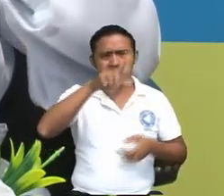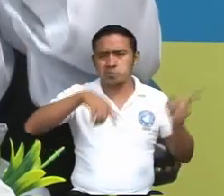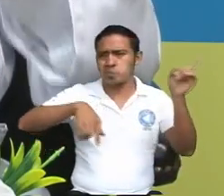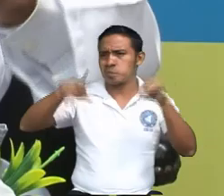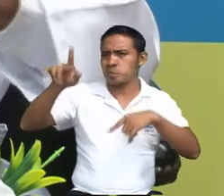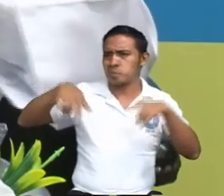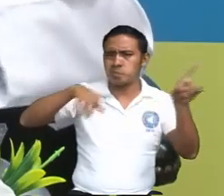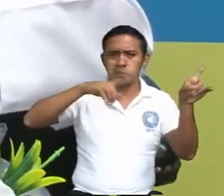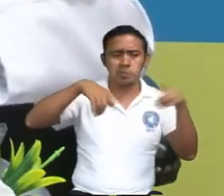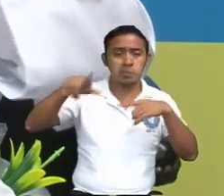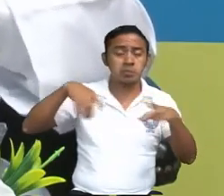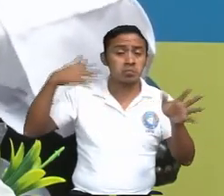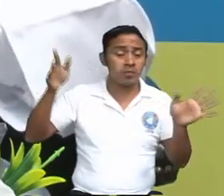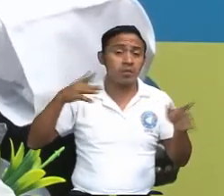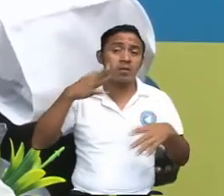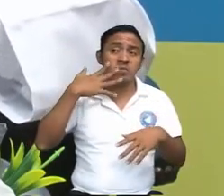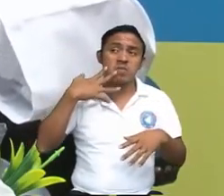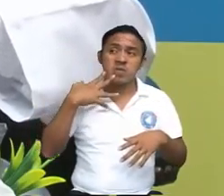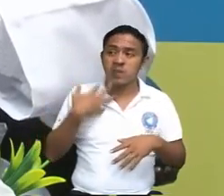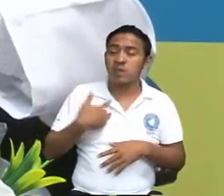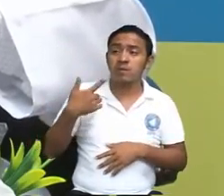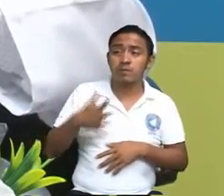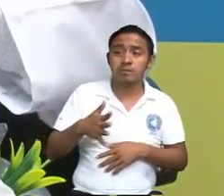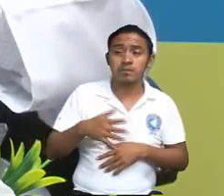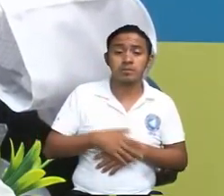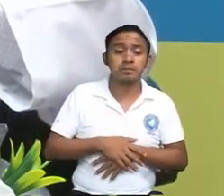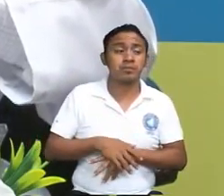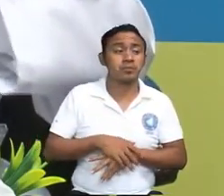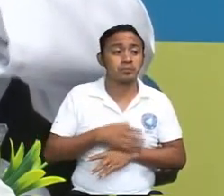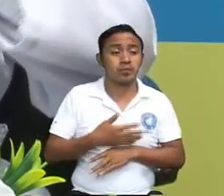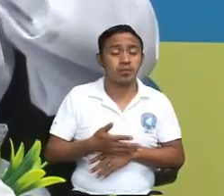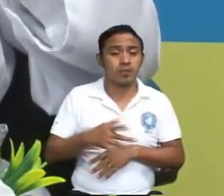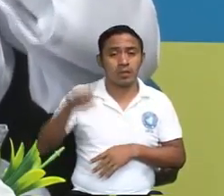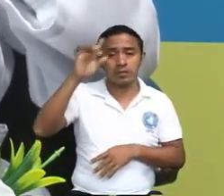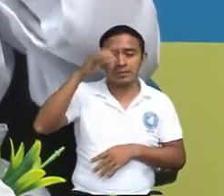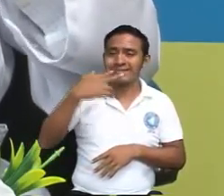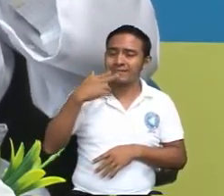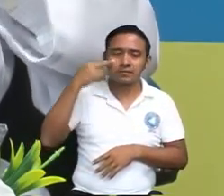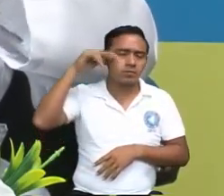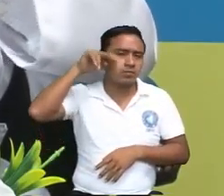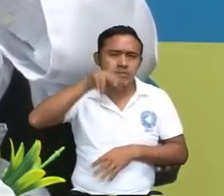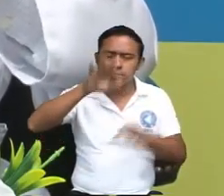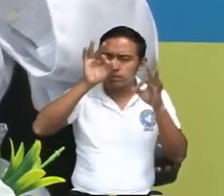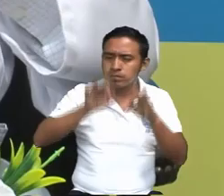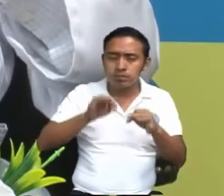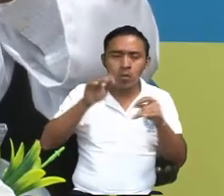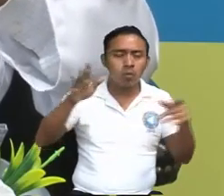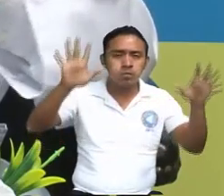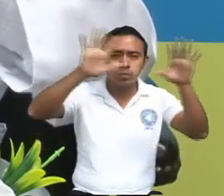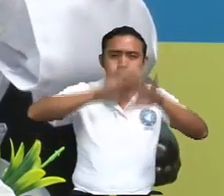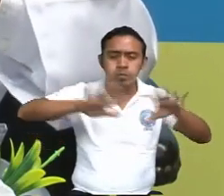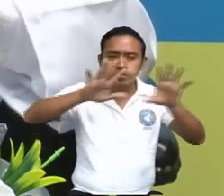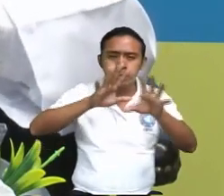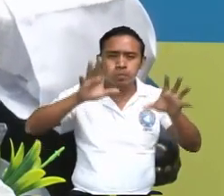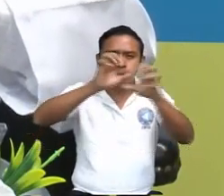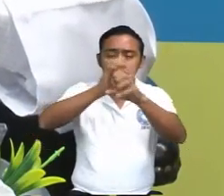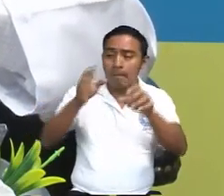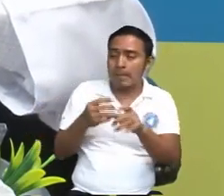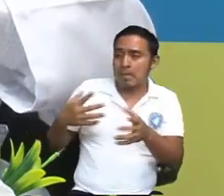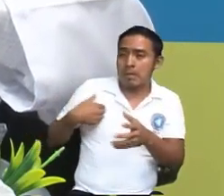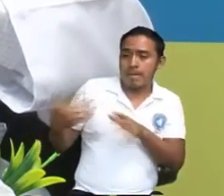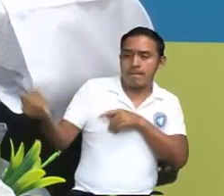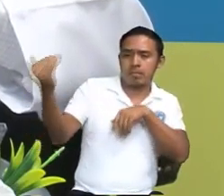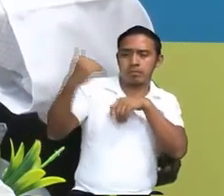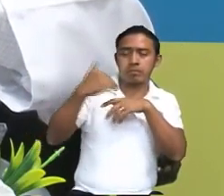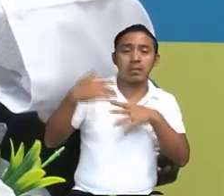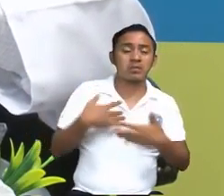cuando tiene sintomatología de rabia, y se va desorientado y no ve bien, mira bulto, y entonces él cree que lo van a atacar, y lo que